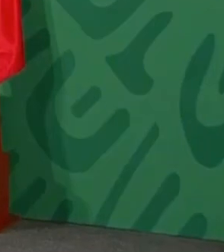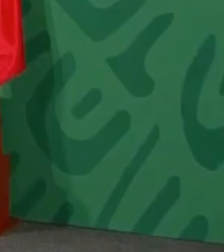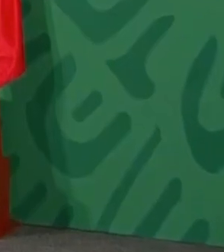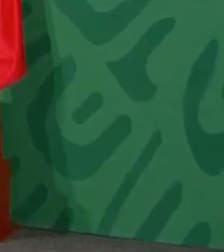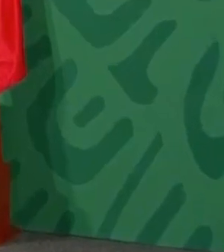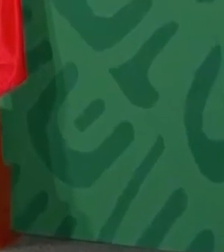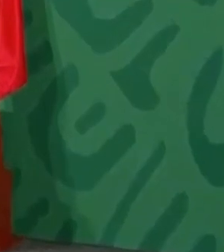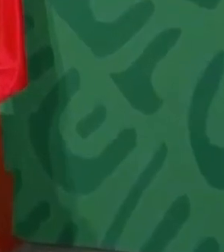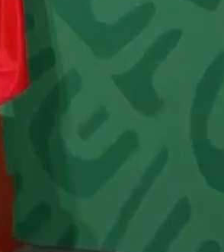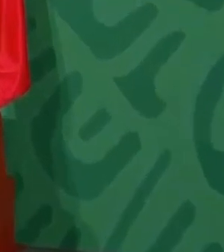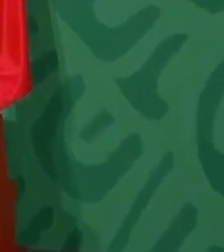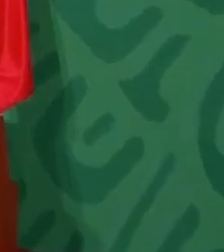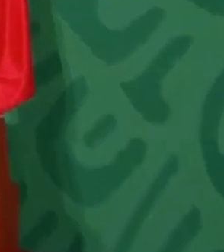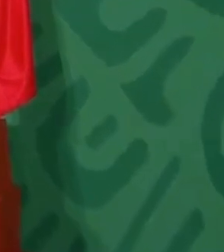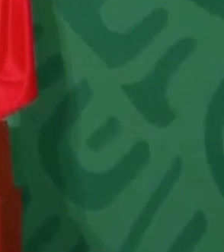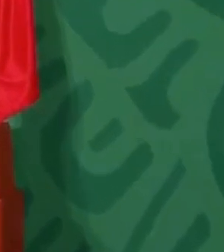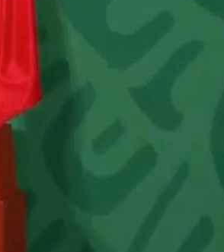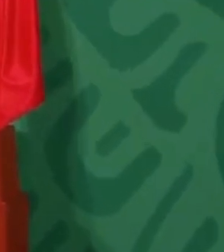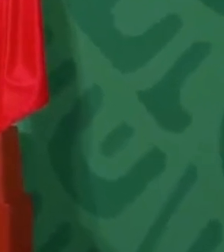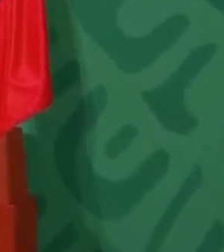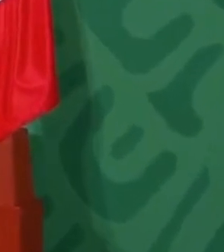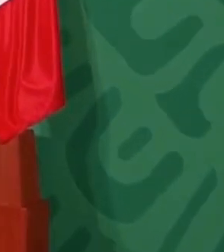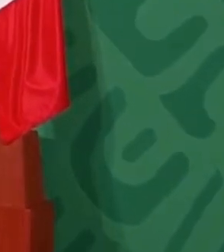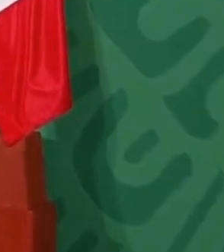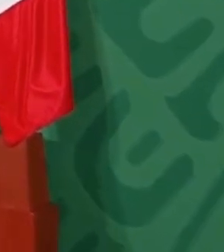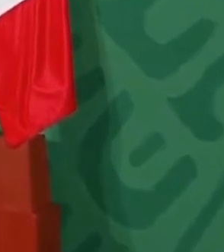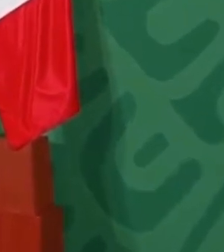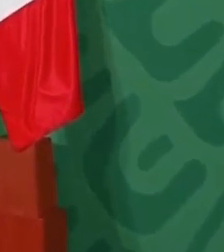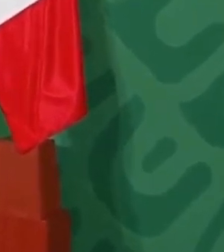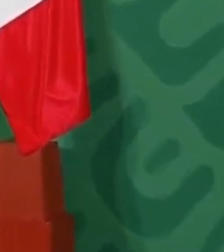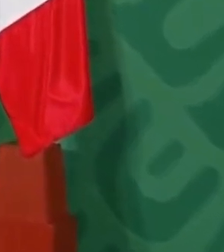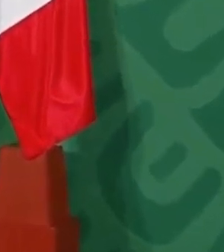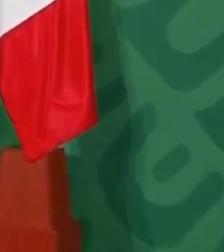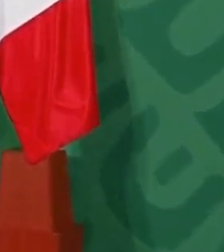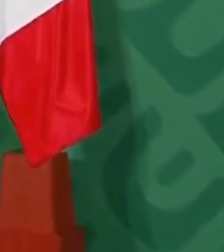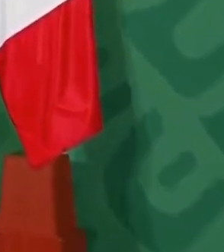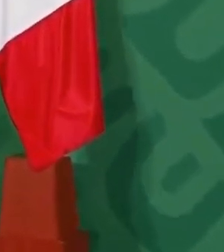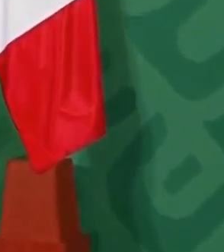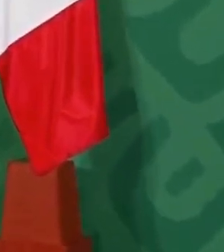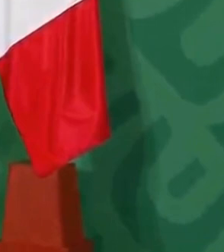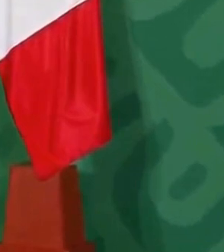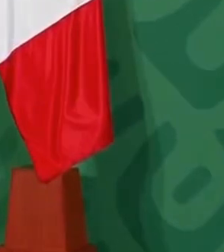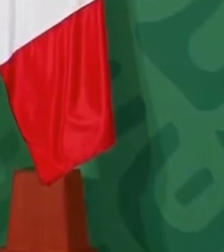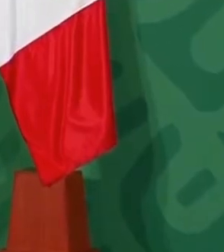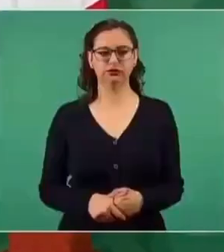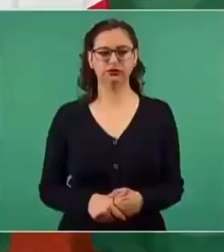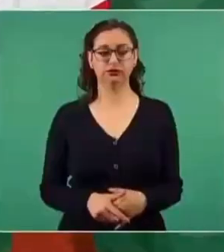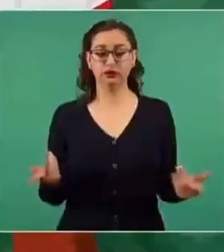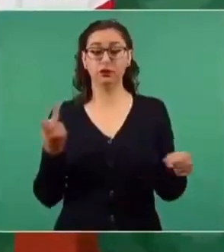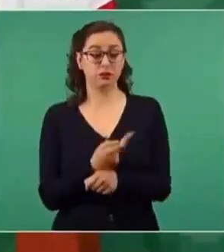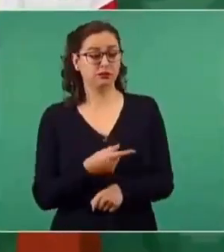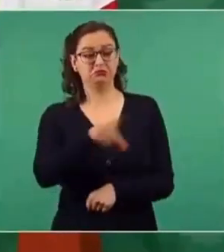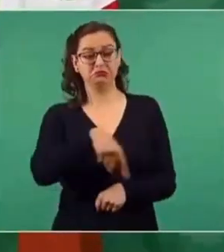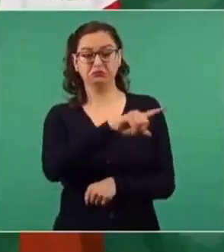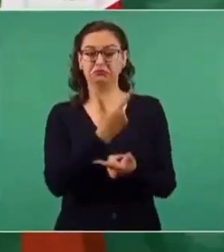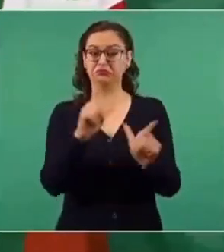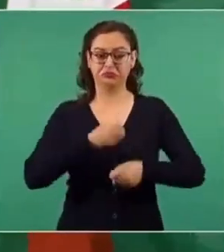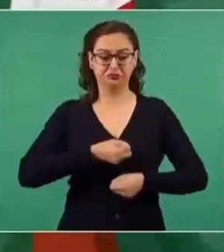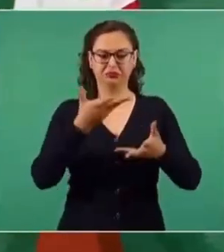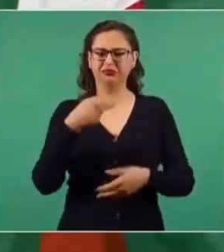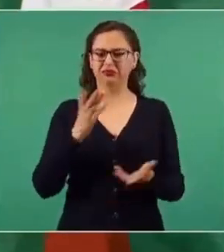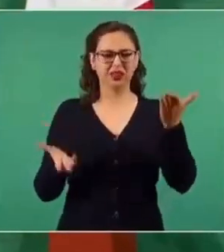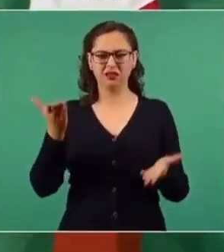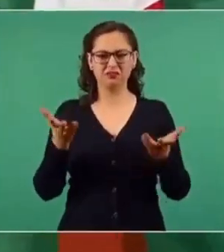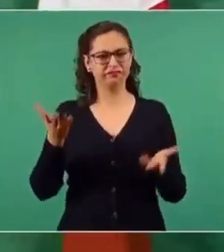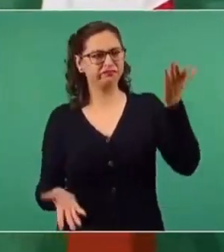La información se regula con la información. ¿Por qué no hay equilibrio? Eso es, si hay libertad. Bueno, porque los